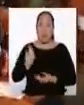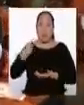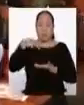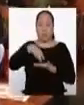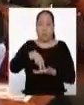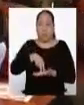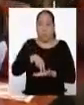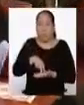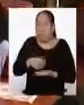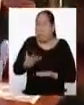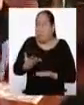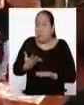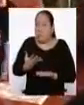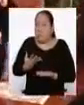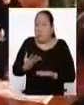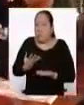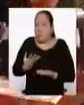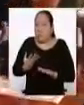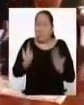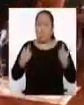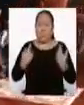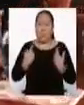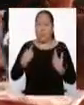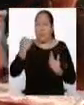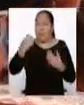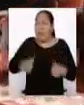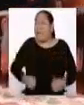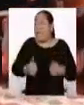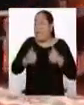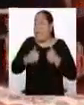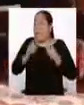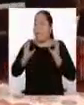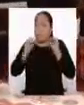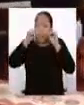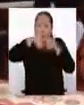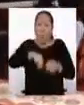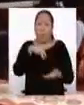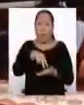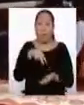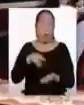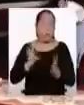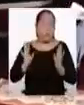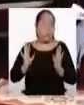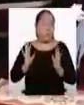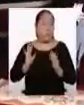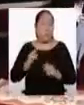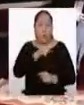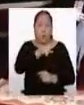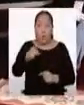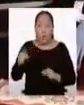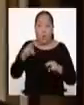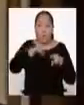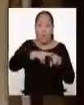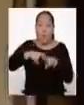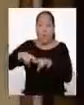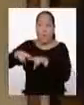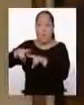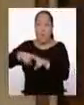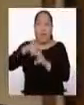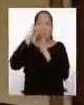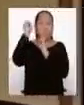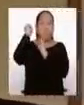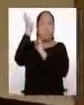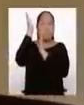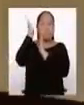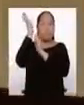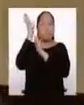casualidad. De pura casualidad o cosas del destino, como ustedes lo quieran llamar, y ustedes están sentados en esta exposición exactamente por lo